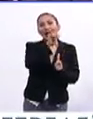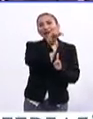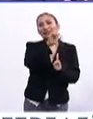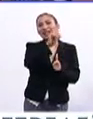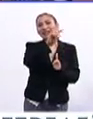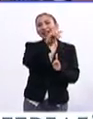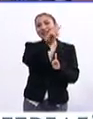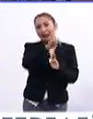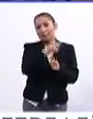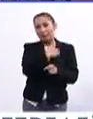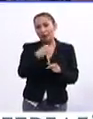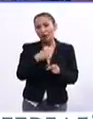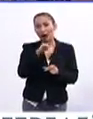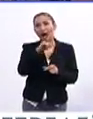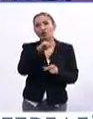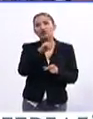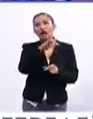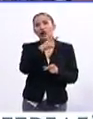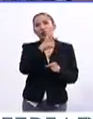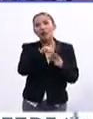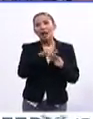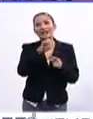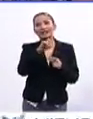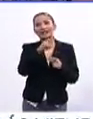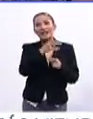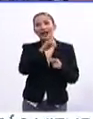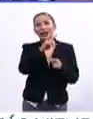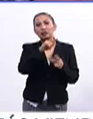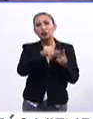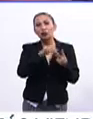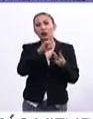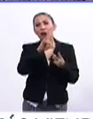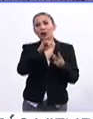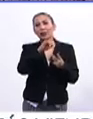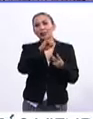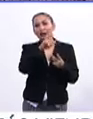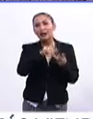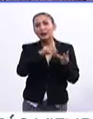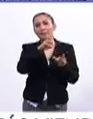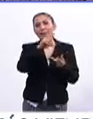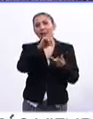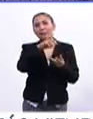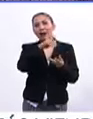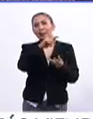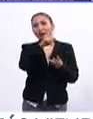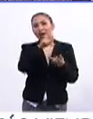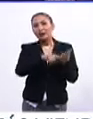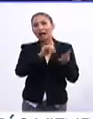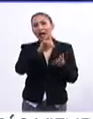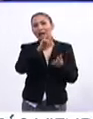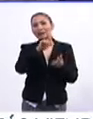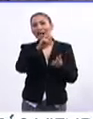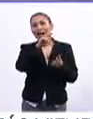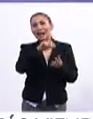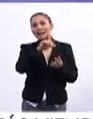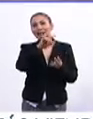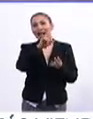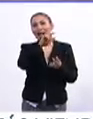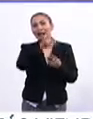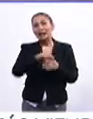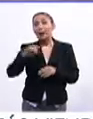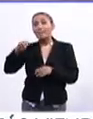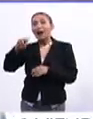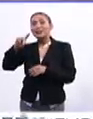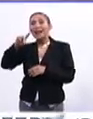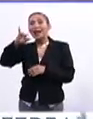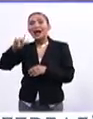Desastre, integrado por Anuska Angulo, Esther Castro, Claudia Díaz, Miriam Martínez y Azalia Salazar, y Madeja